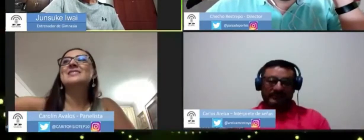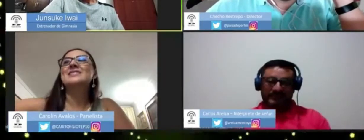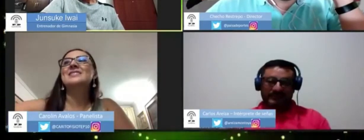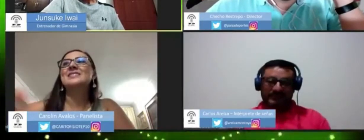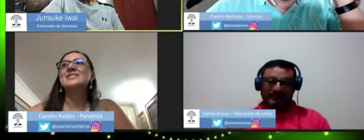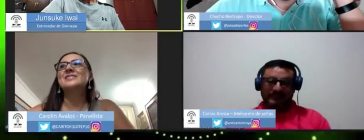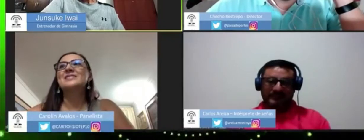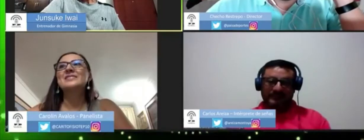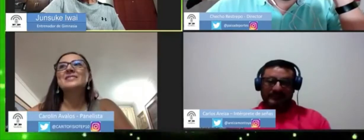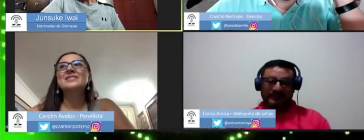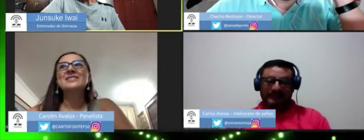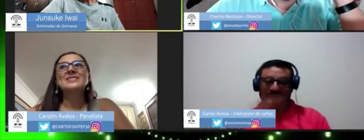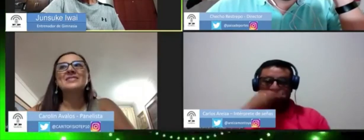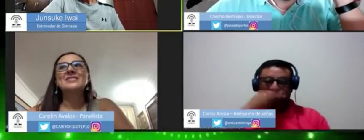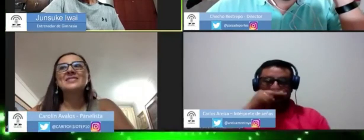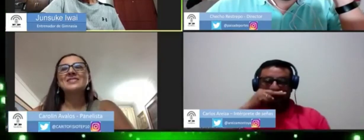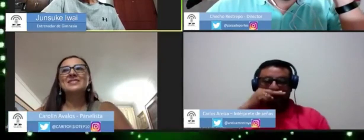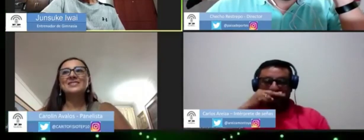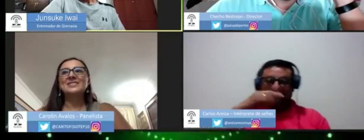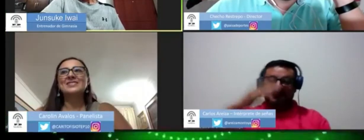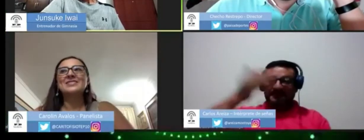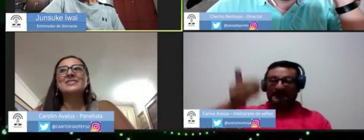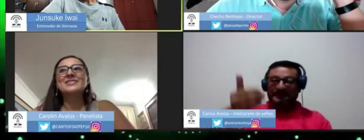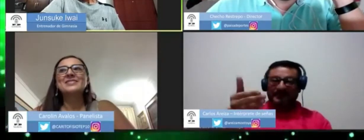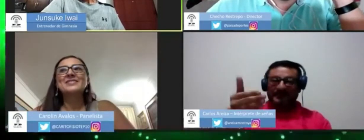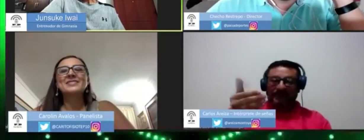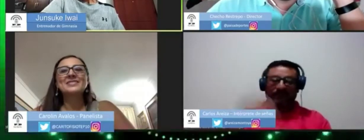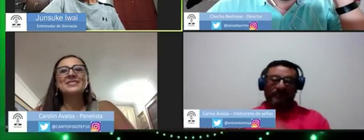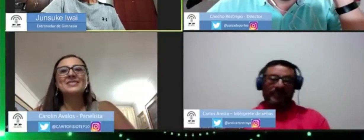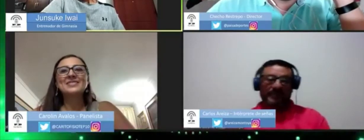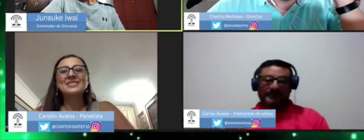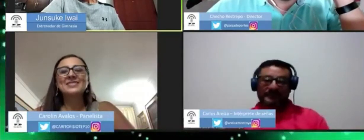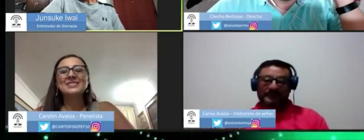Un niño chiquitico, todo el mundo